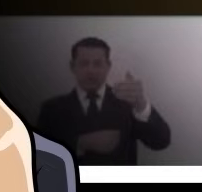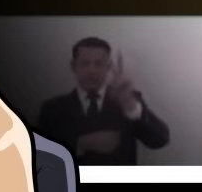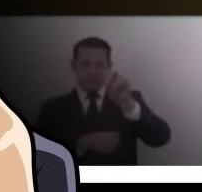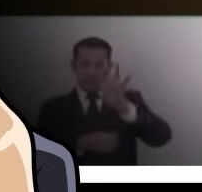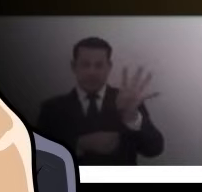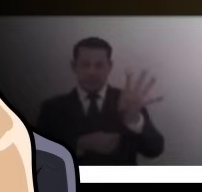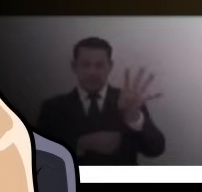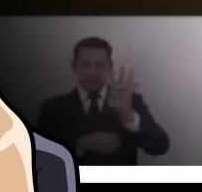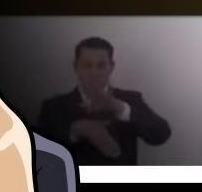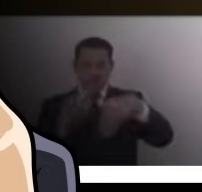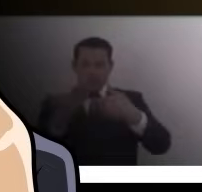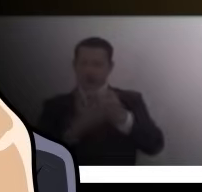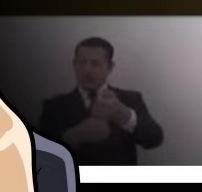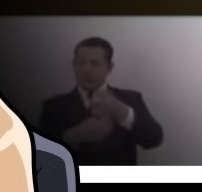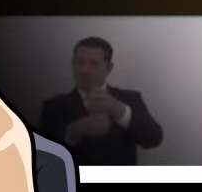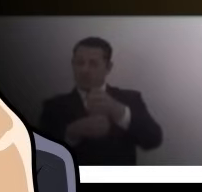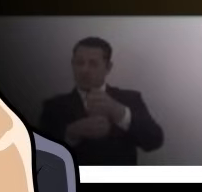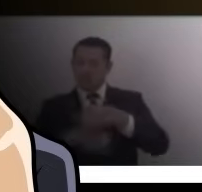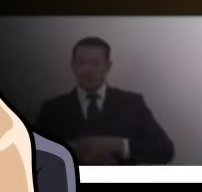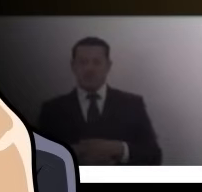del 2024, con toda seguridad.